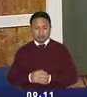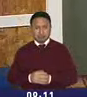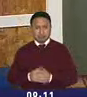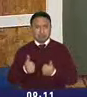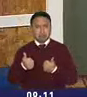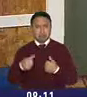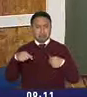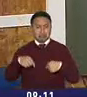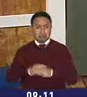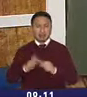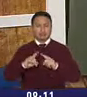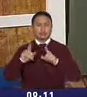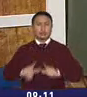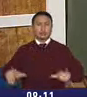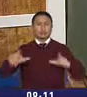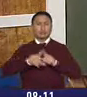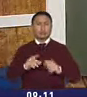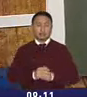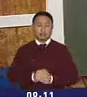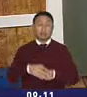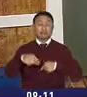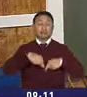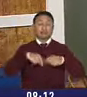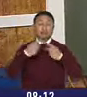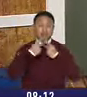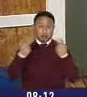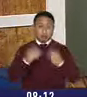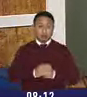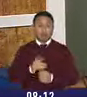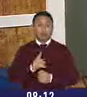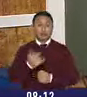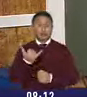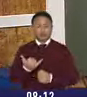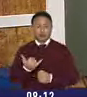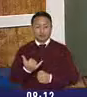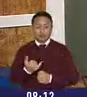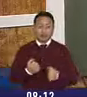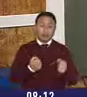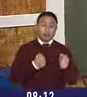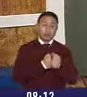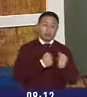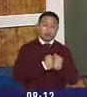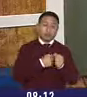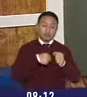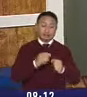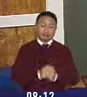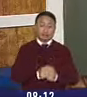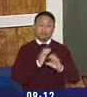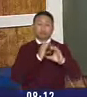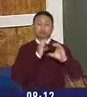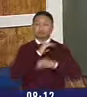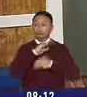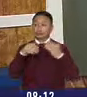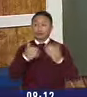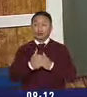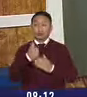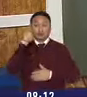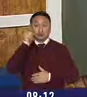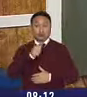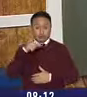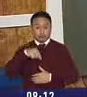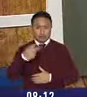la autoridad, en varios sectores, no solamente en el transporte público, ahora sí sumar al transporte público convencional, a todos los buses azules, ahí